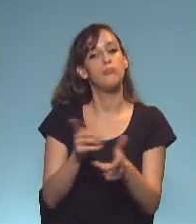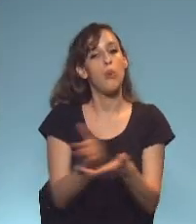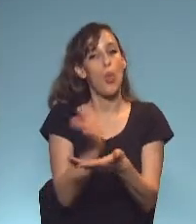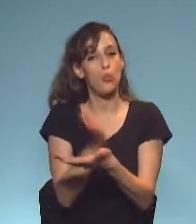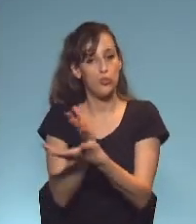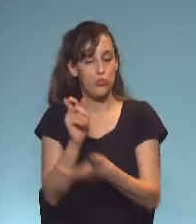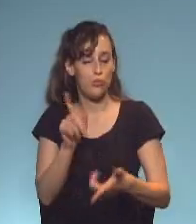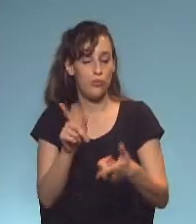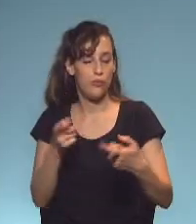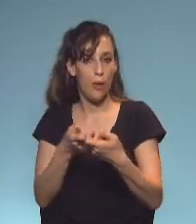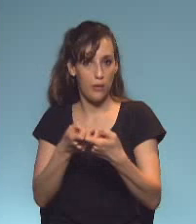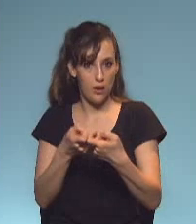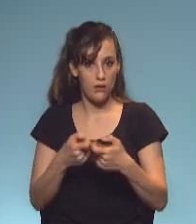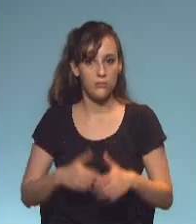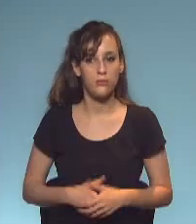Arrufat.